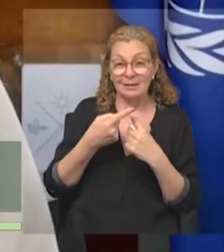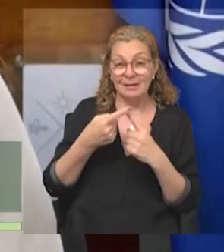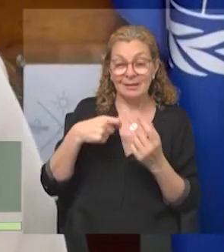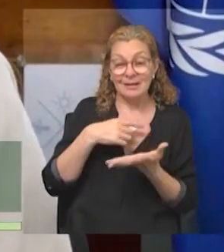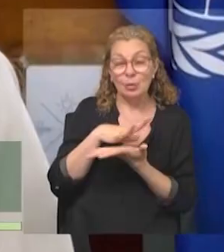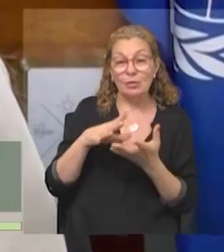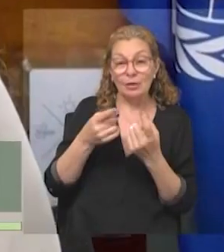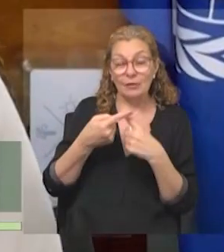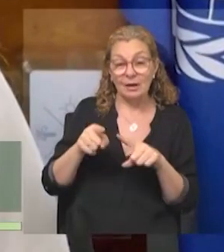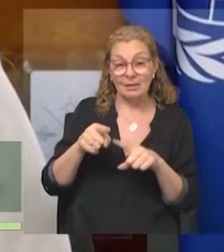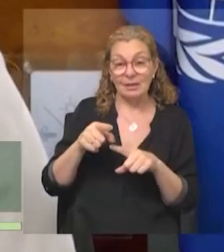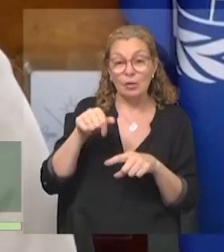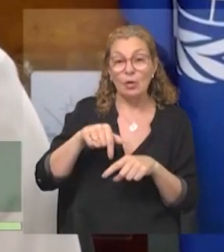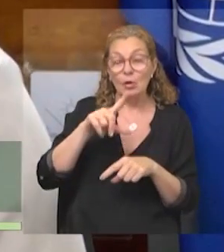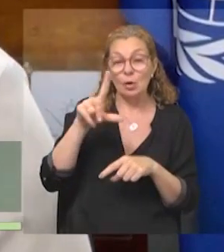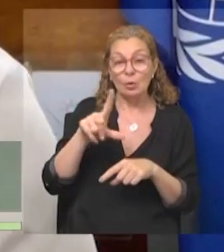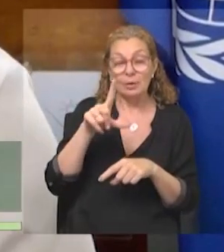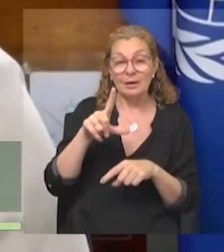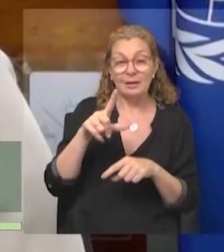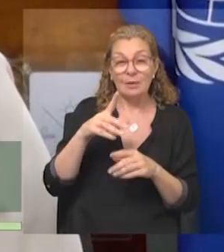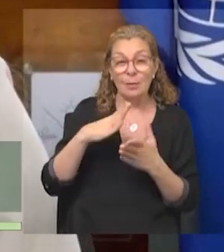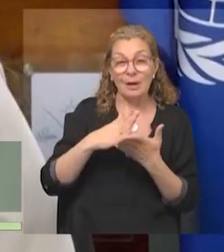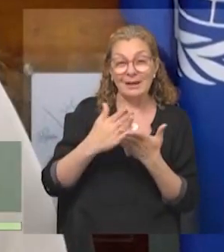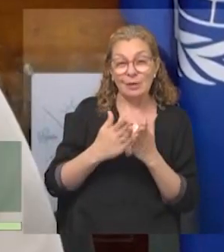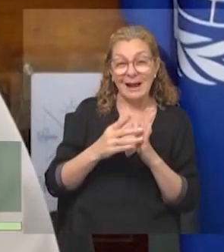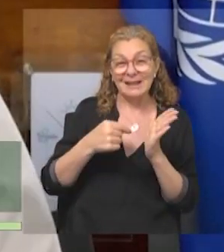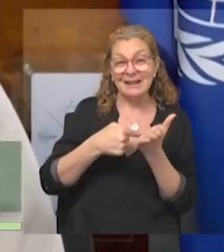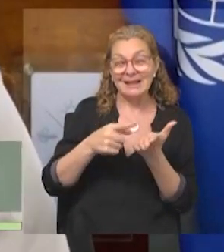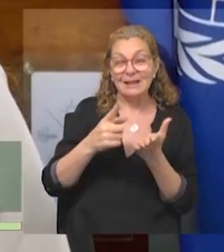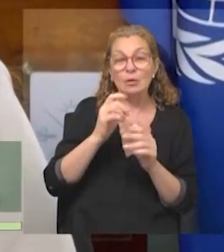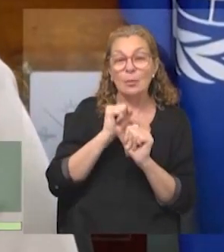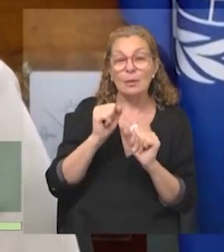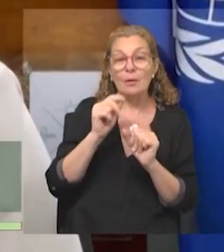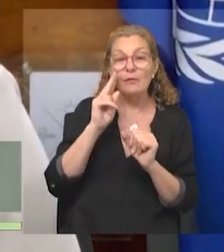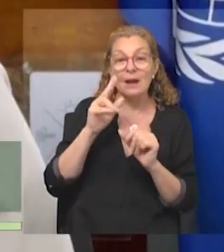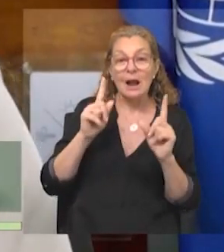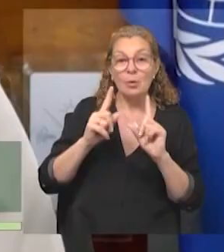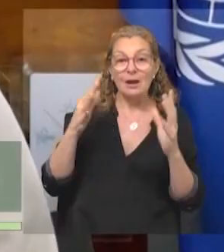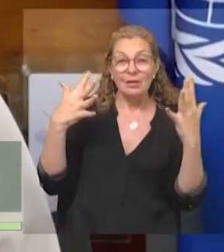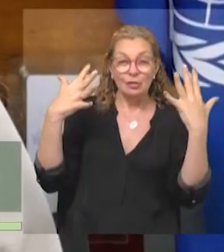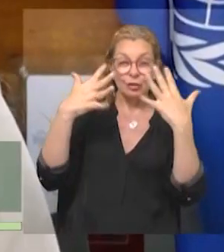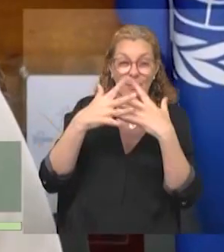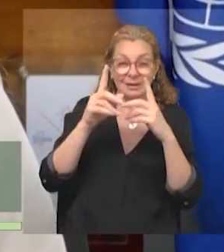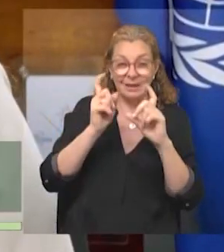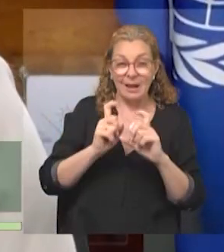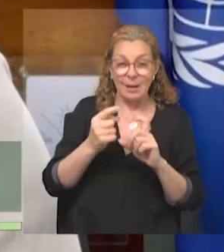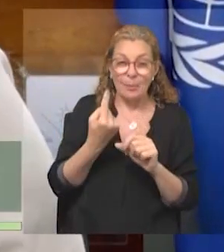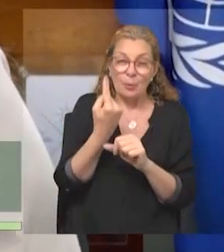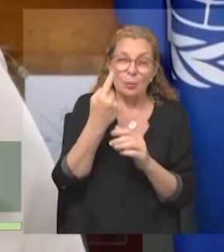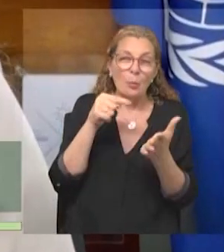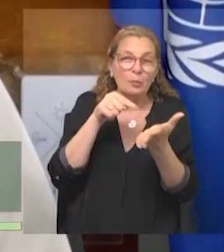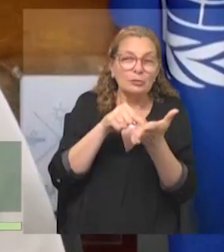ejemplo hoy lunes eh En lo que es el litoral y parte del del centro podemos tener la formación de alguna tormenta muy aislada y muy puntual